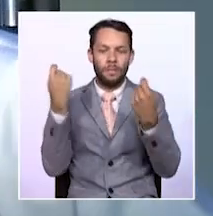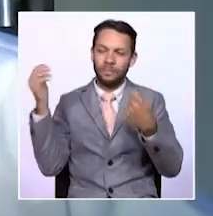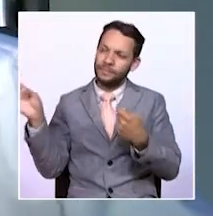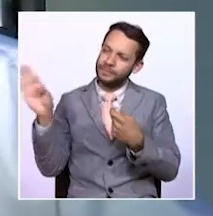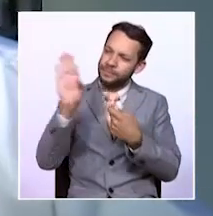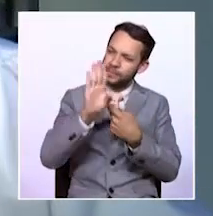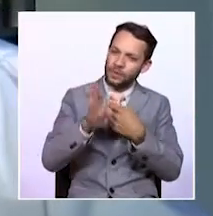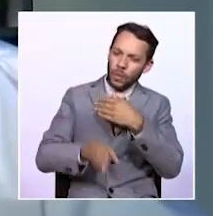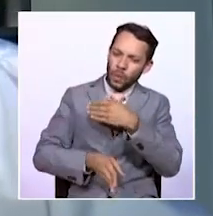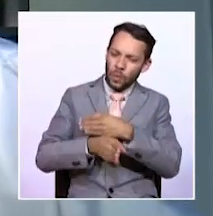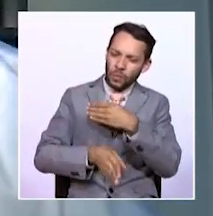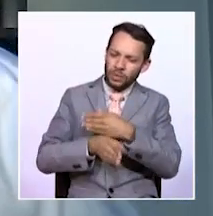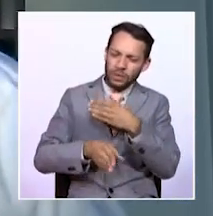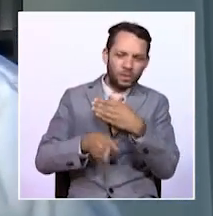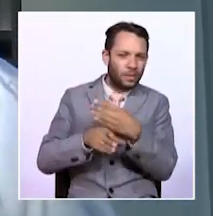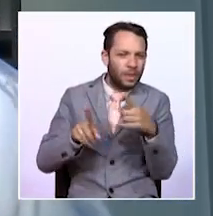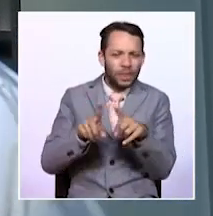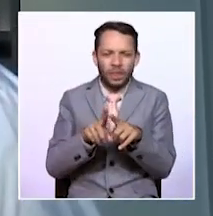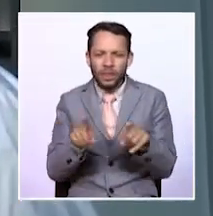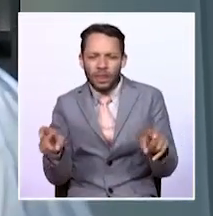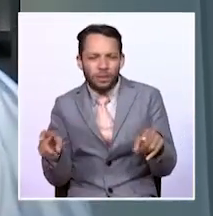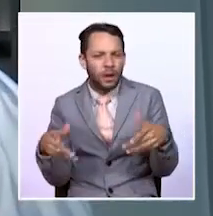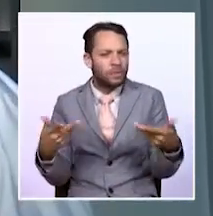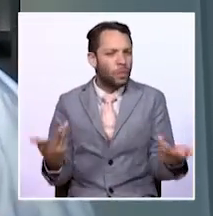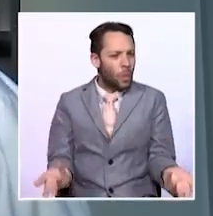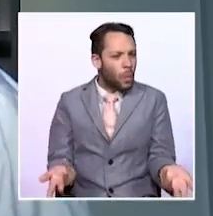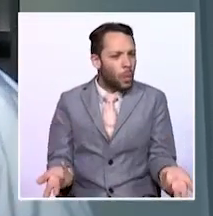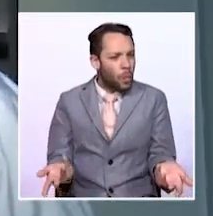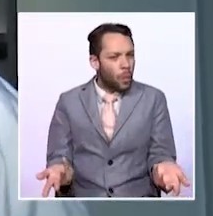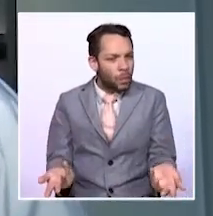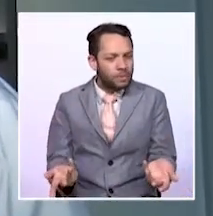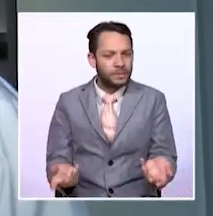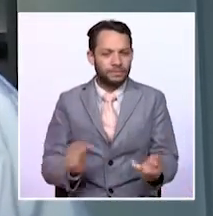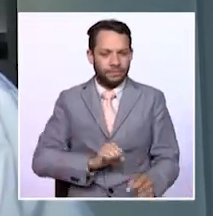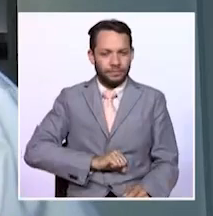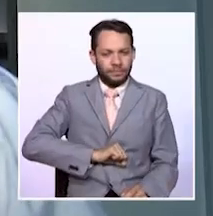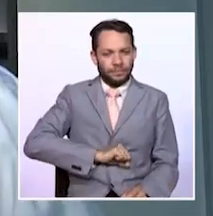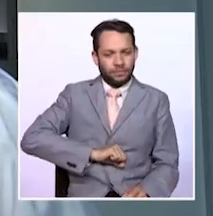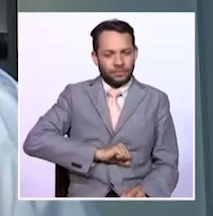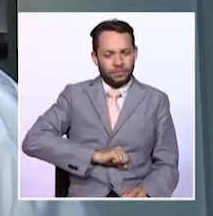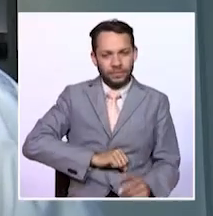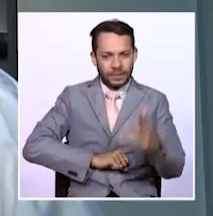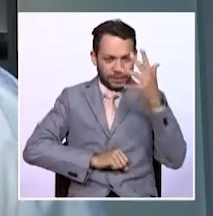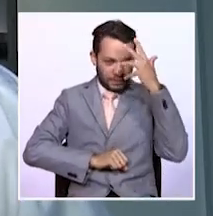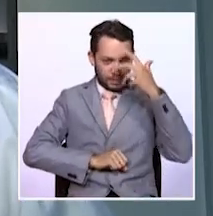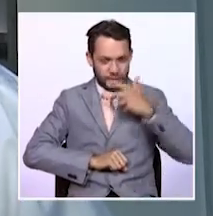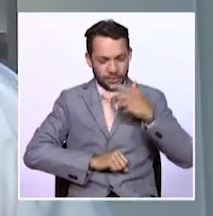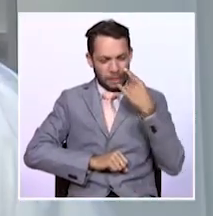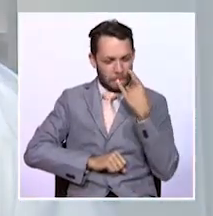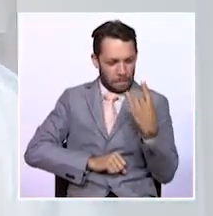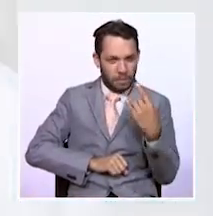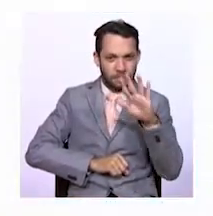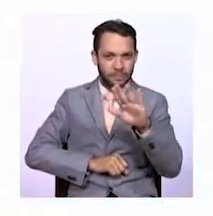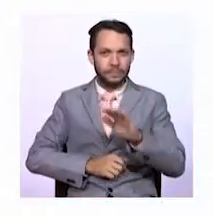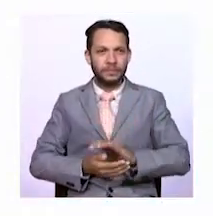importante. Vamos a continuar hablando sobre cómo a través de la ecografía podemos hacer una evaluación muy interesante del paciente.